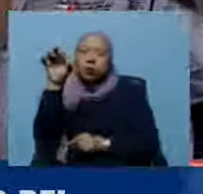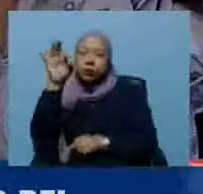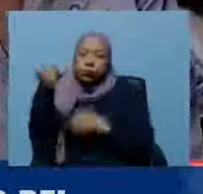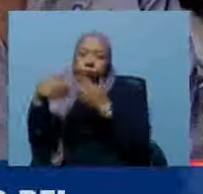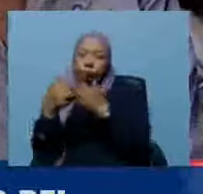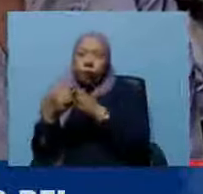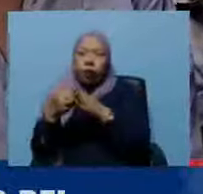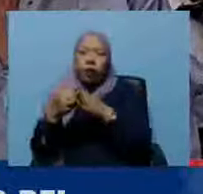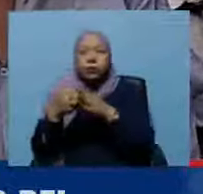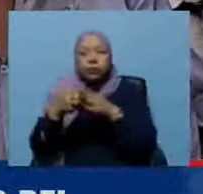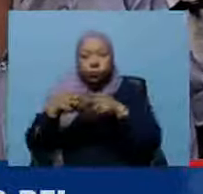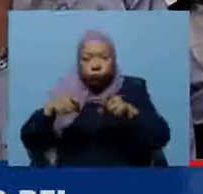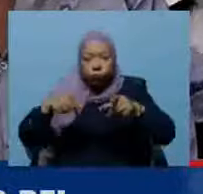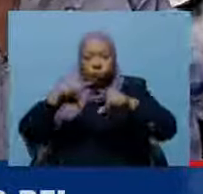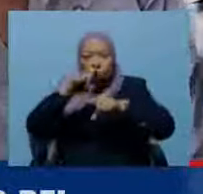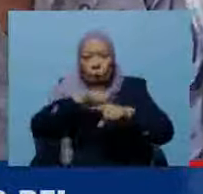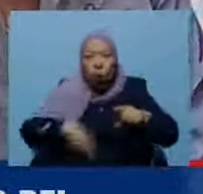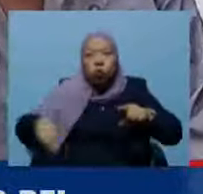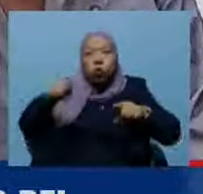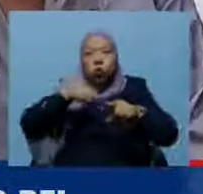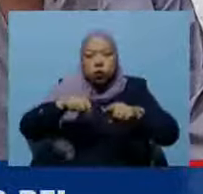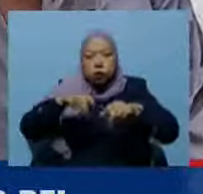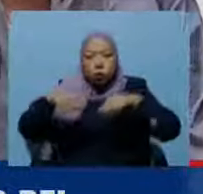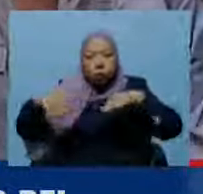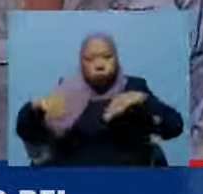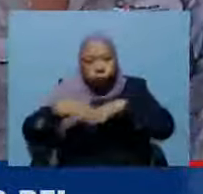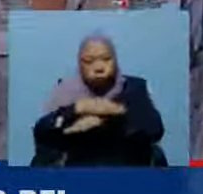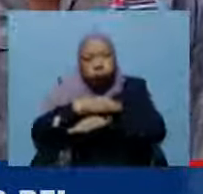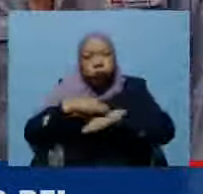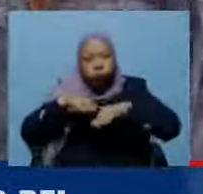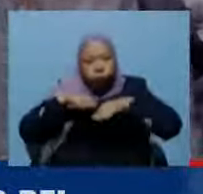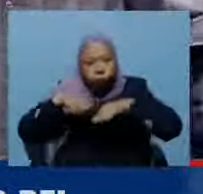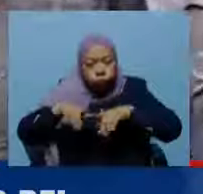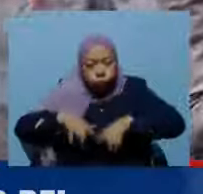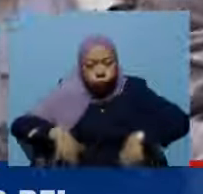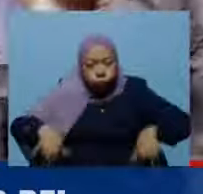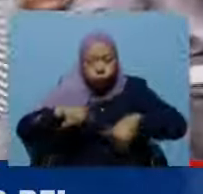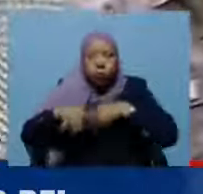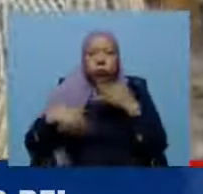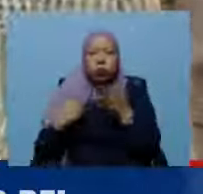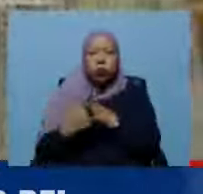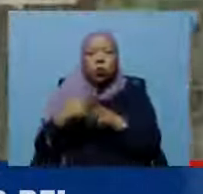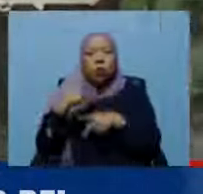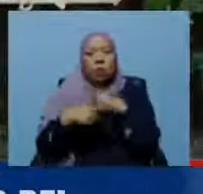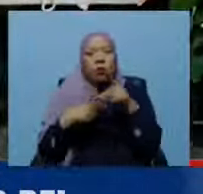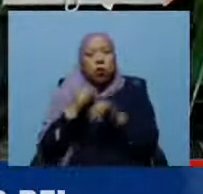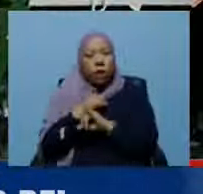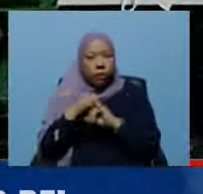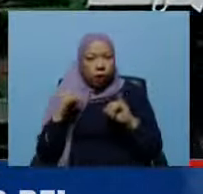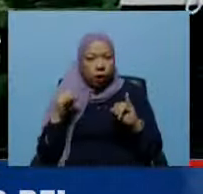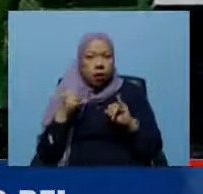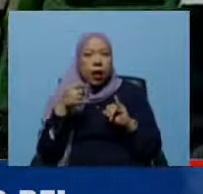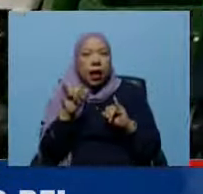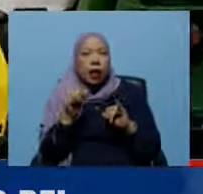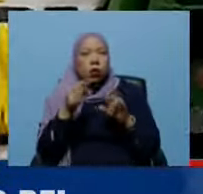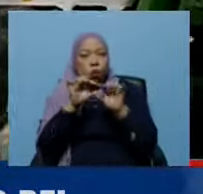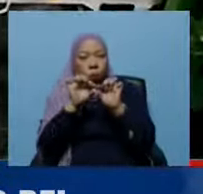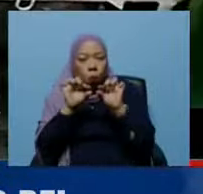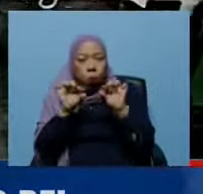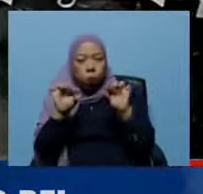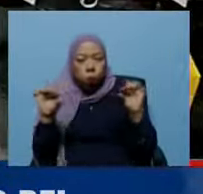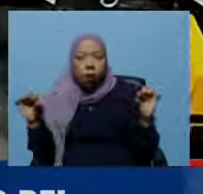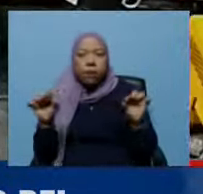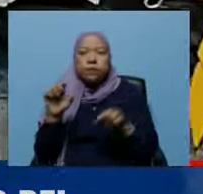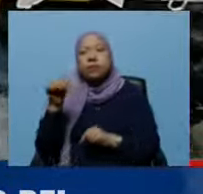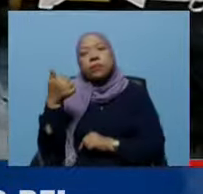rodillos laminadores que van reduciendo el área hasta llegar al producto final, que puede